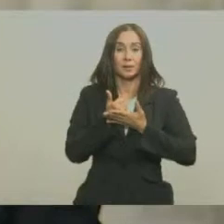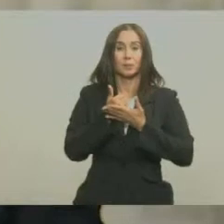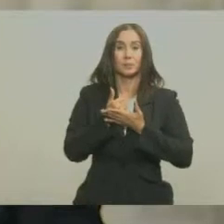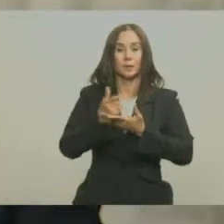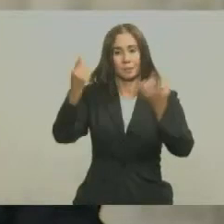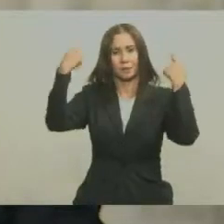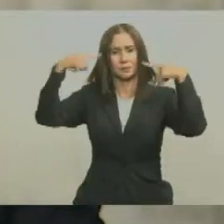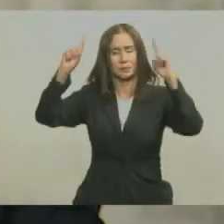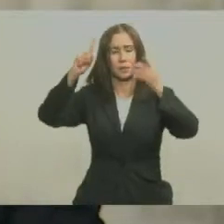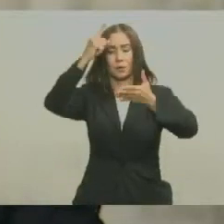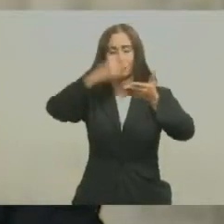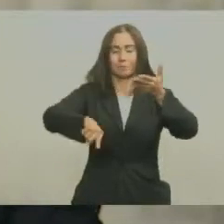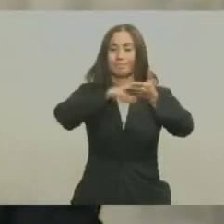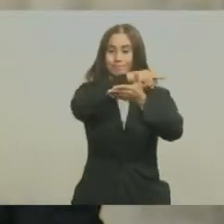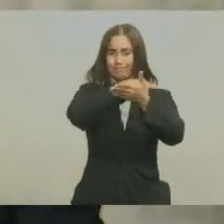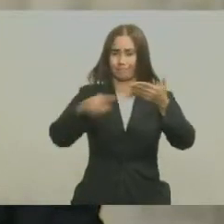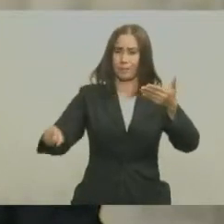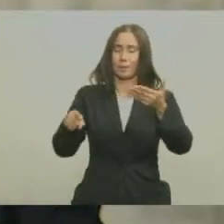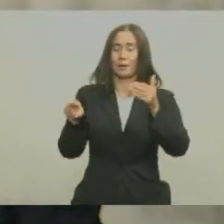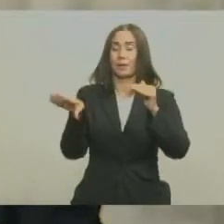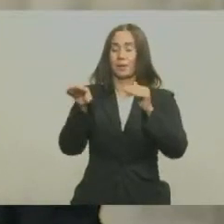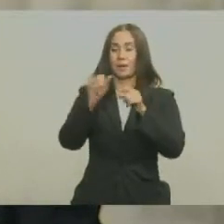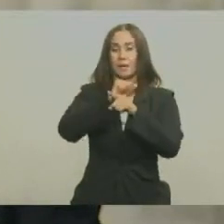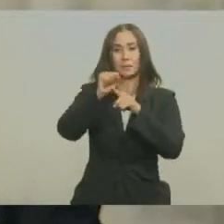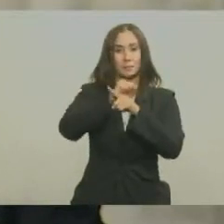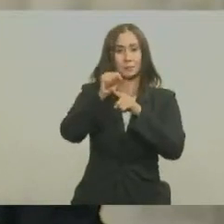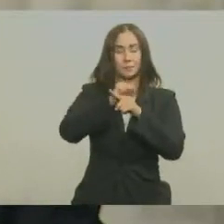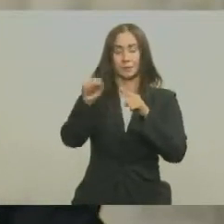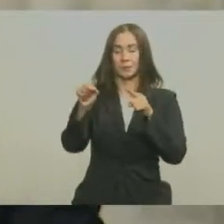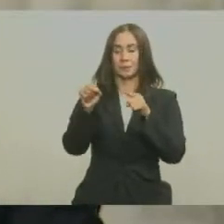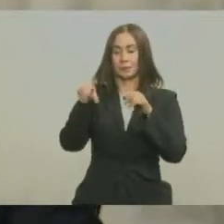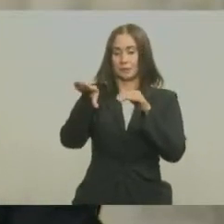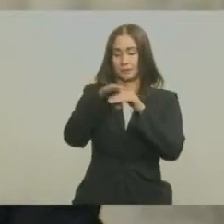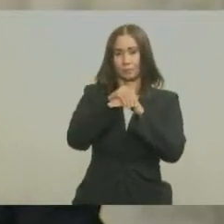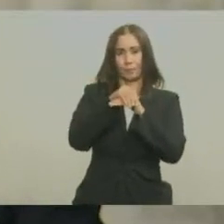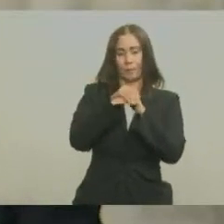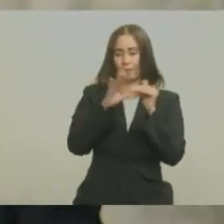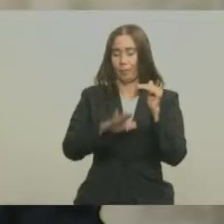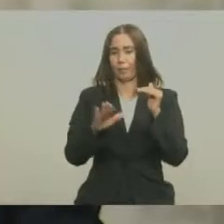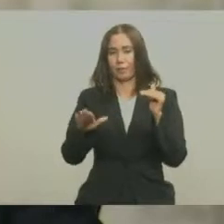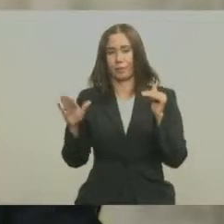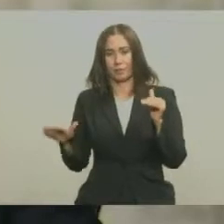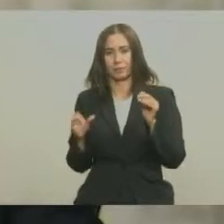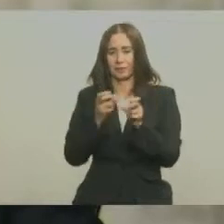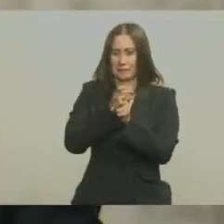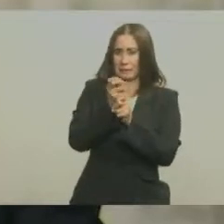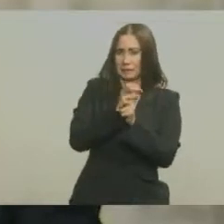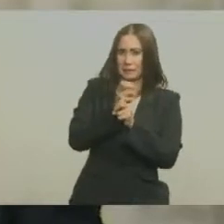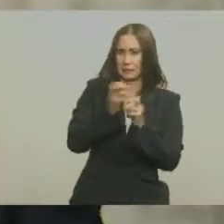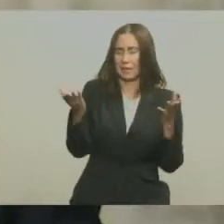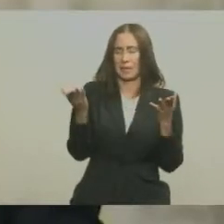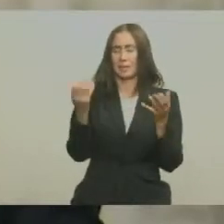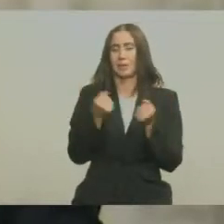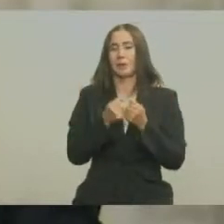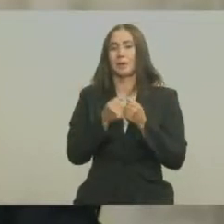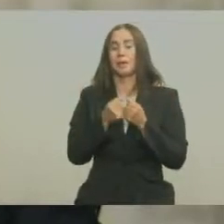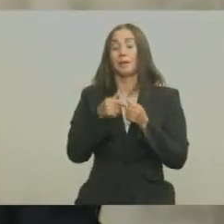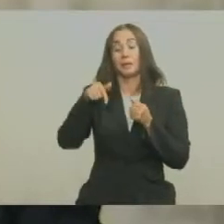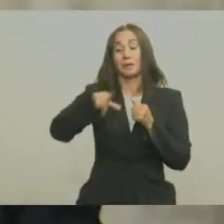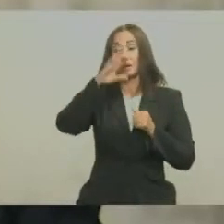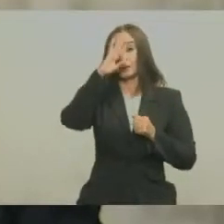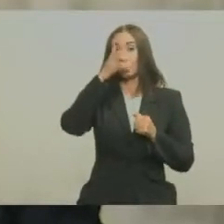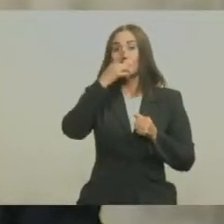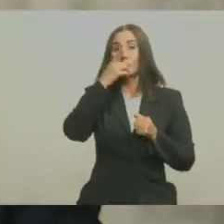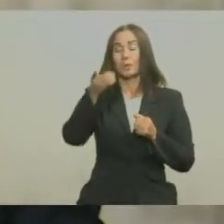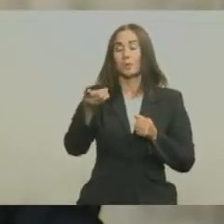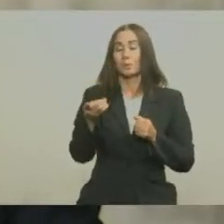erradicada definitivamente esta práctica malsana, dañina, que tanto ha lesionado